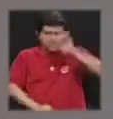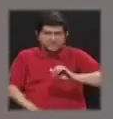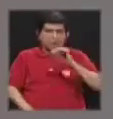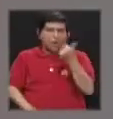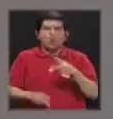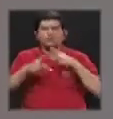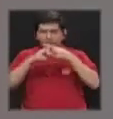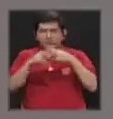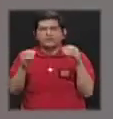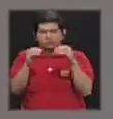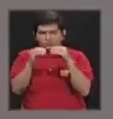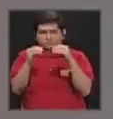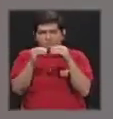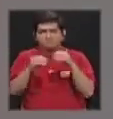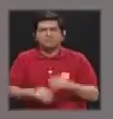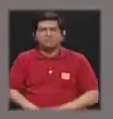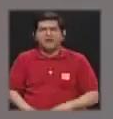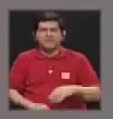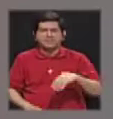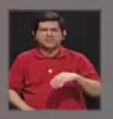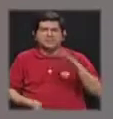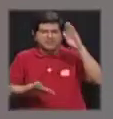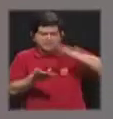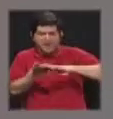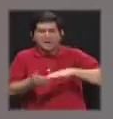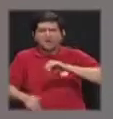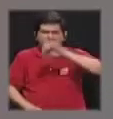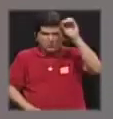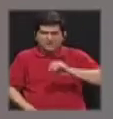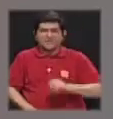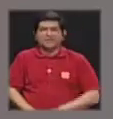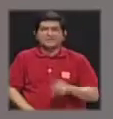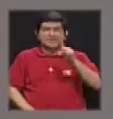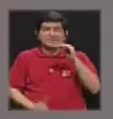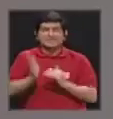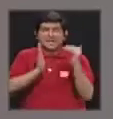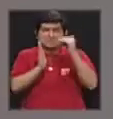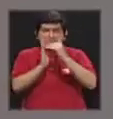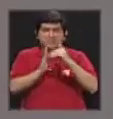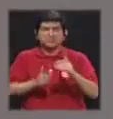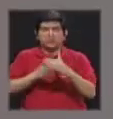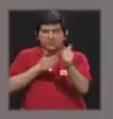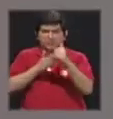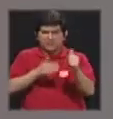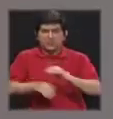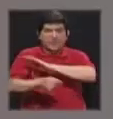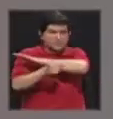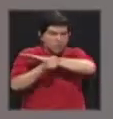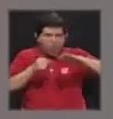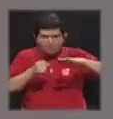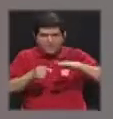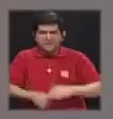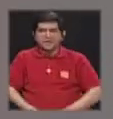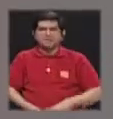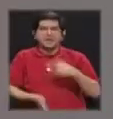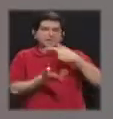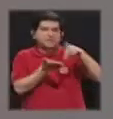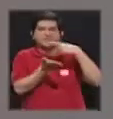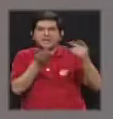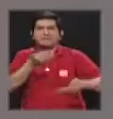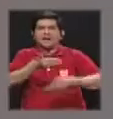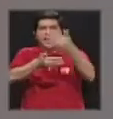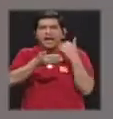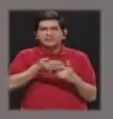otros créditos mucho más blandos, con un interés del 2%, que es de 100 millones de dólares, en su totalidad hay que pagárselo